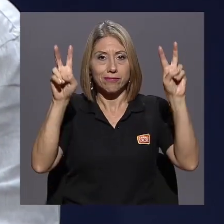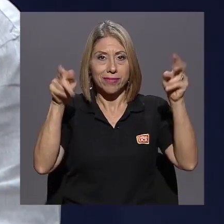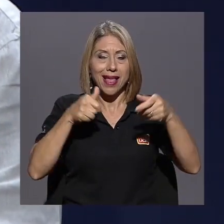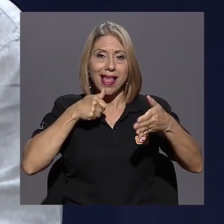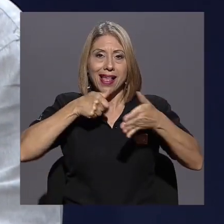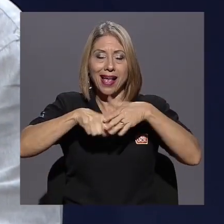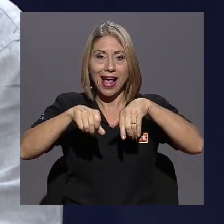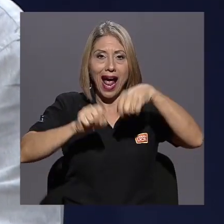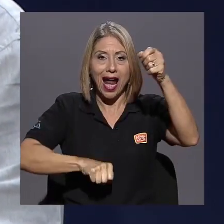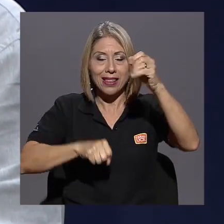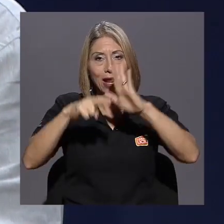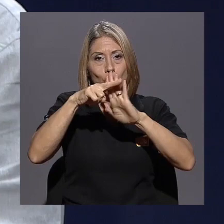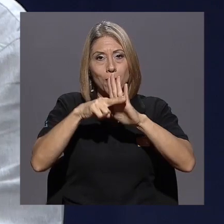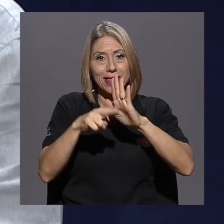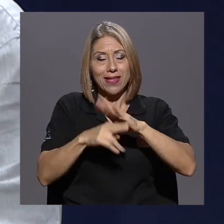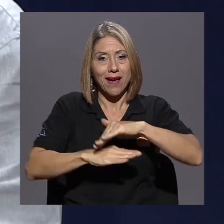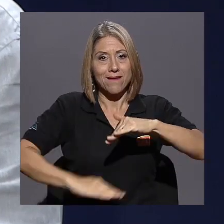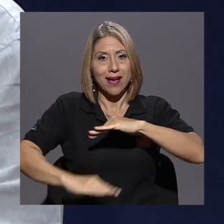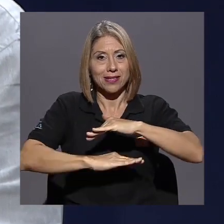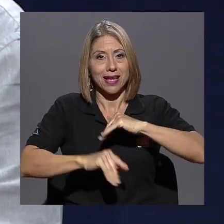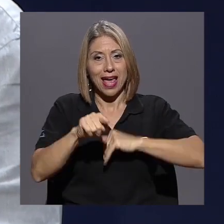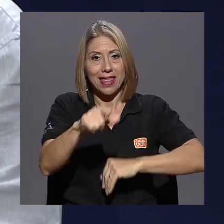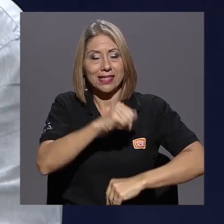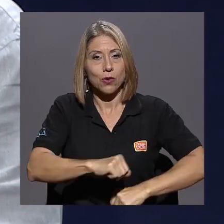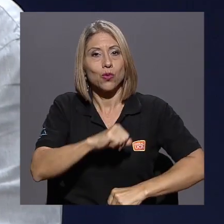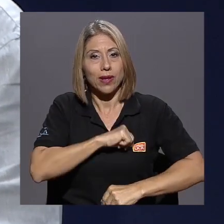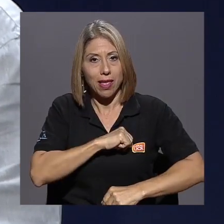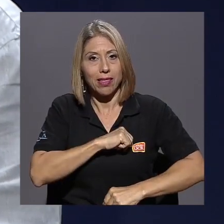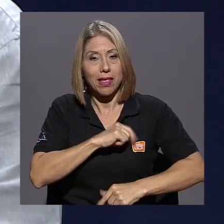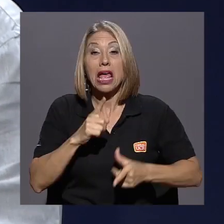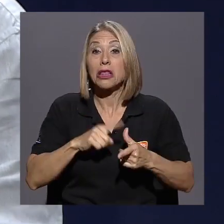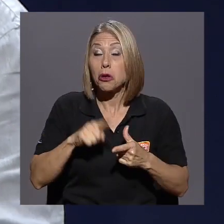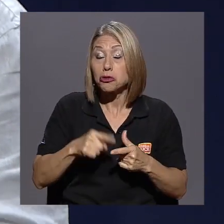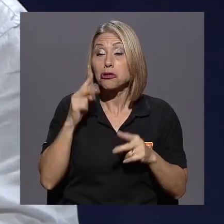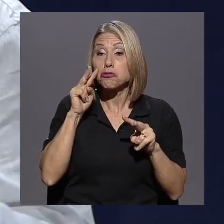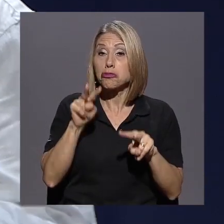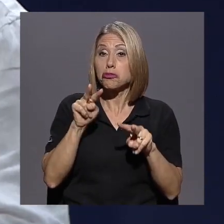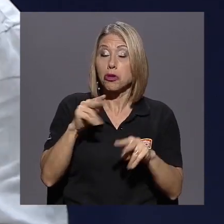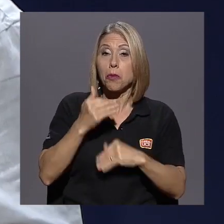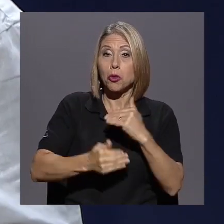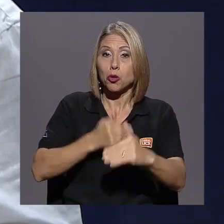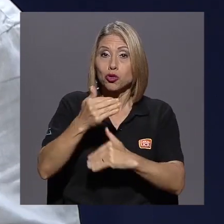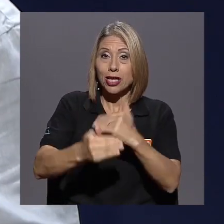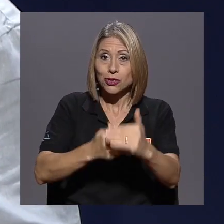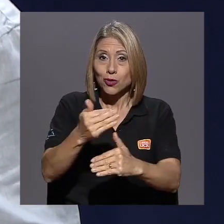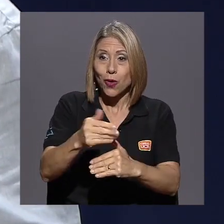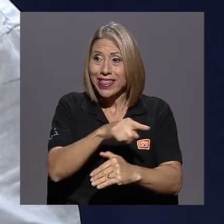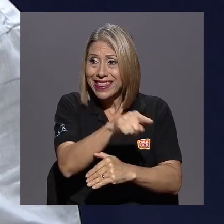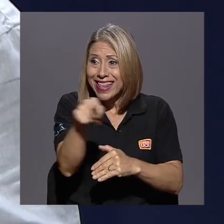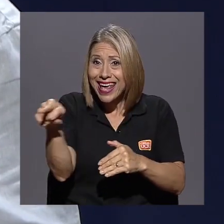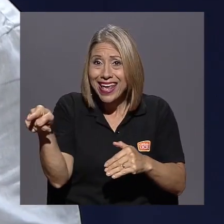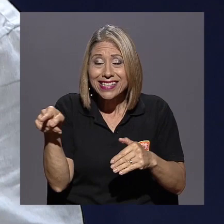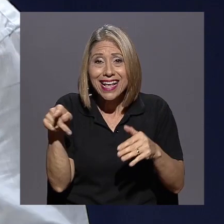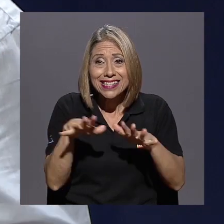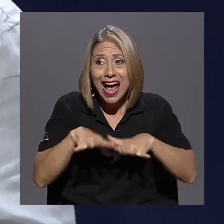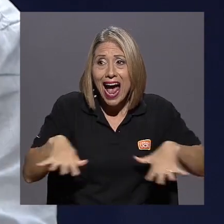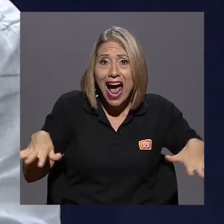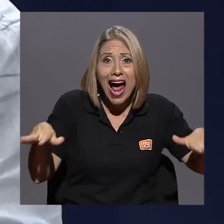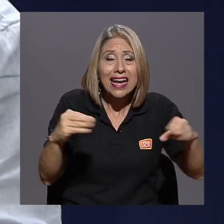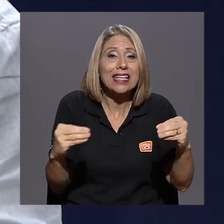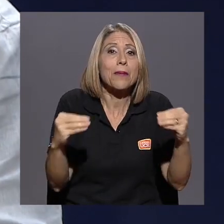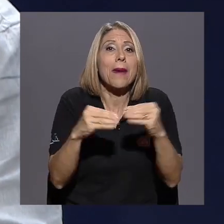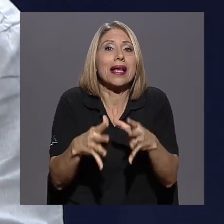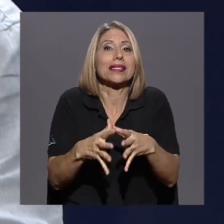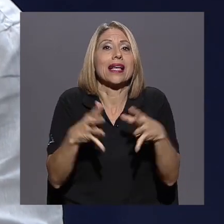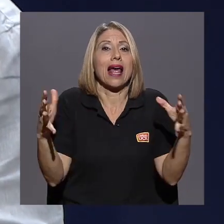de la entidad territorial entonces se observa este proceso donde personas de un área tan grande que es más grande que cost erika tenían que